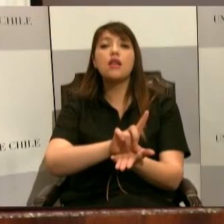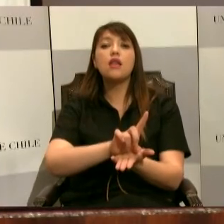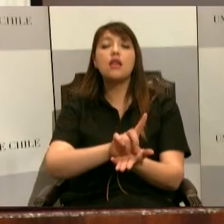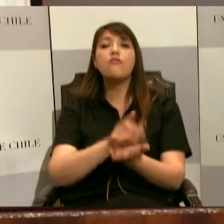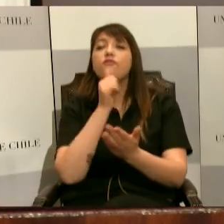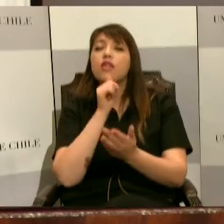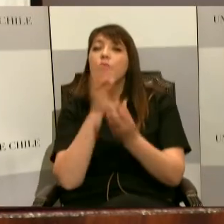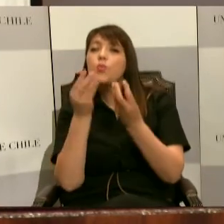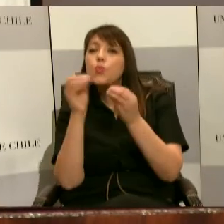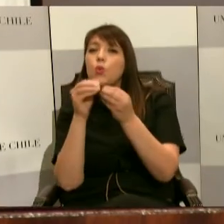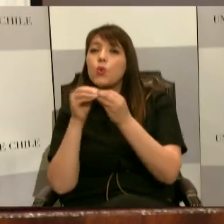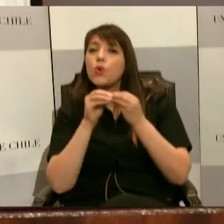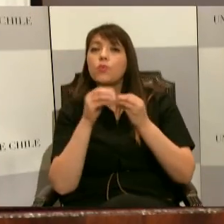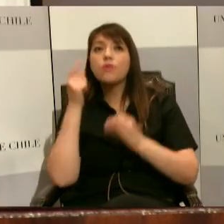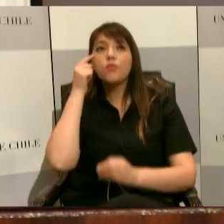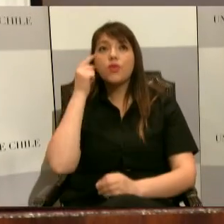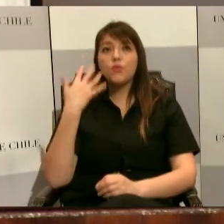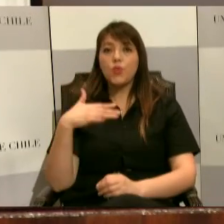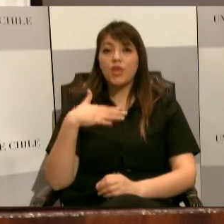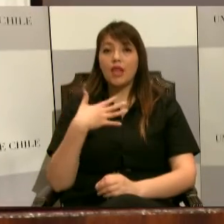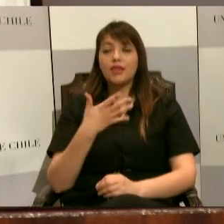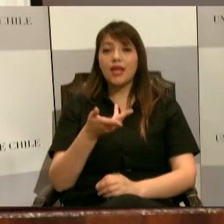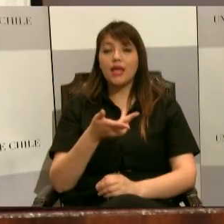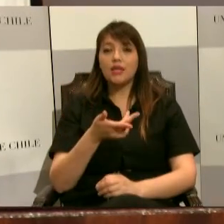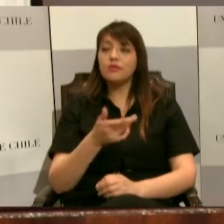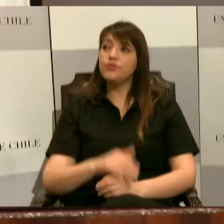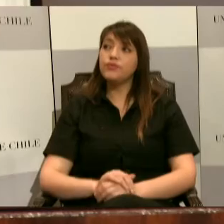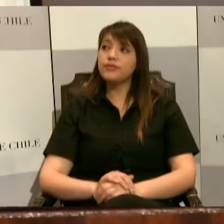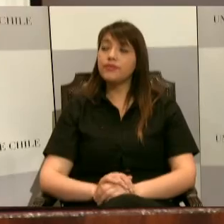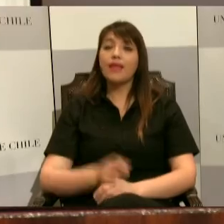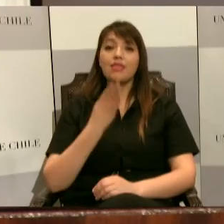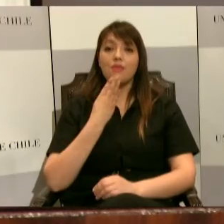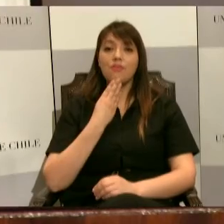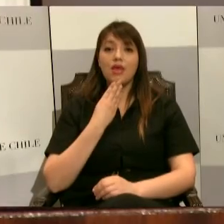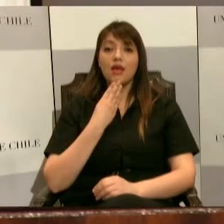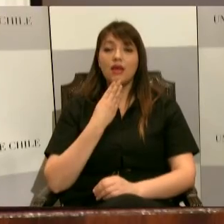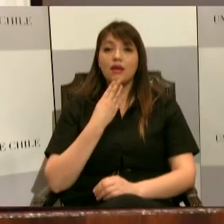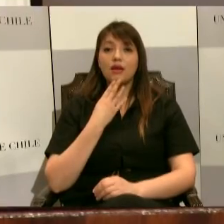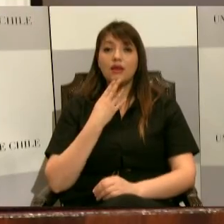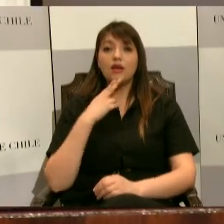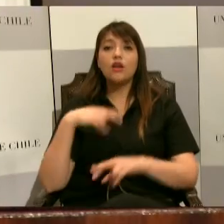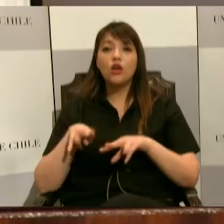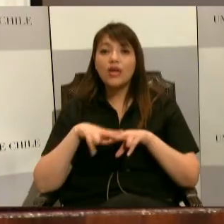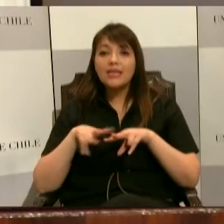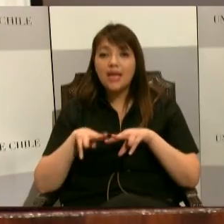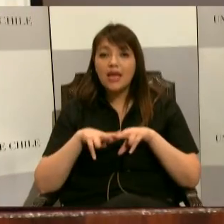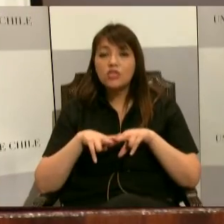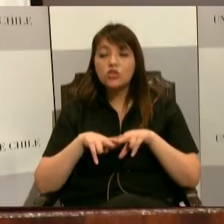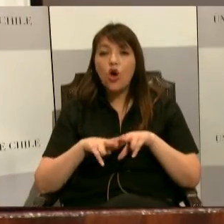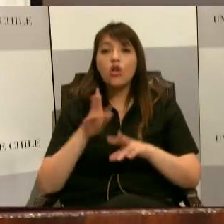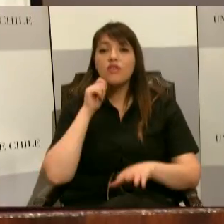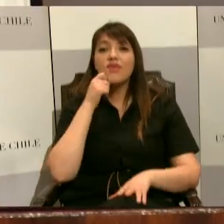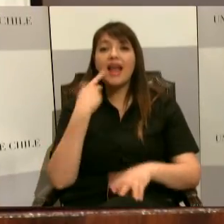poco, pero quiero que esto sea importante que lo destaque porque tiene que ver con también lo que se ha dado a llamar modernización, pero que significa